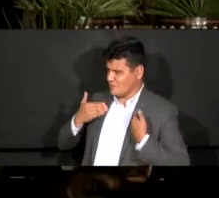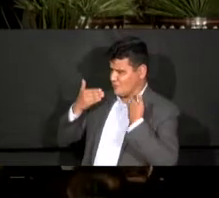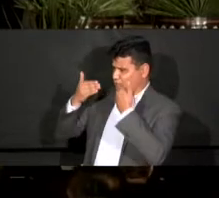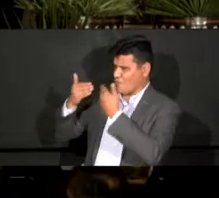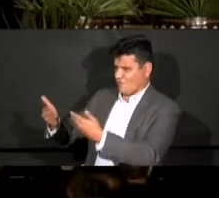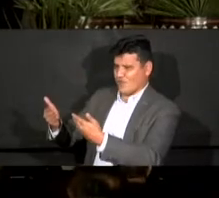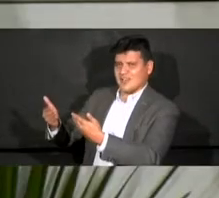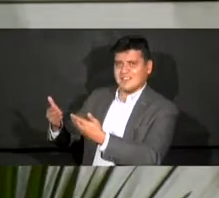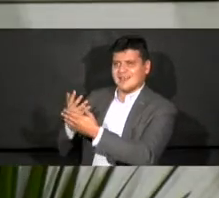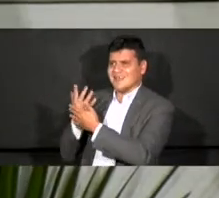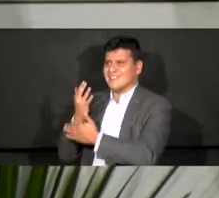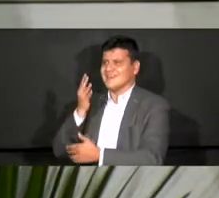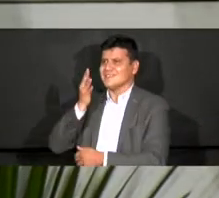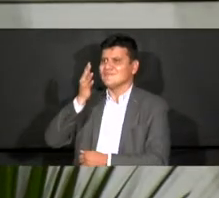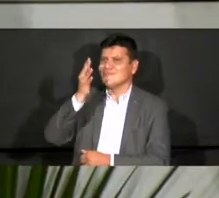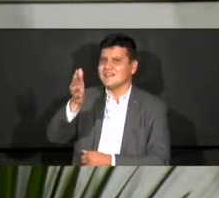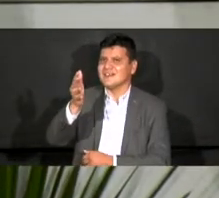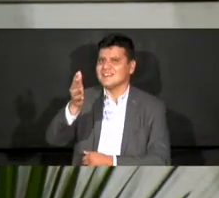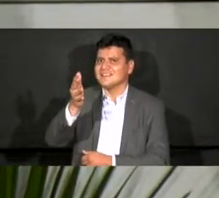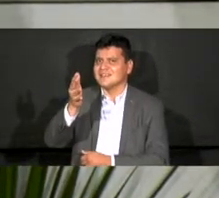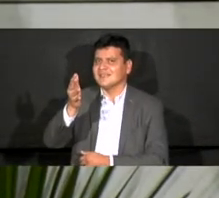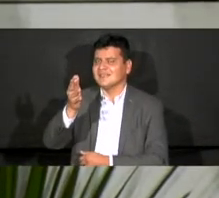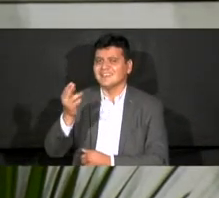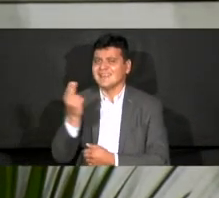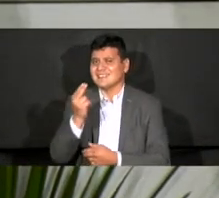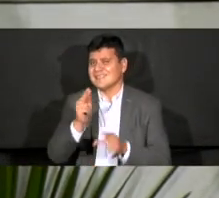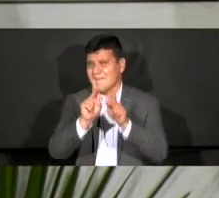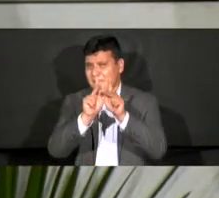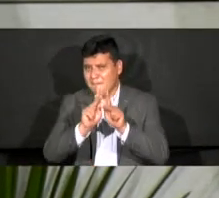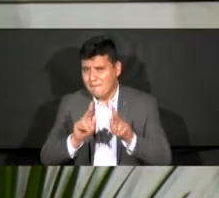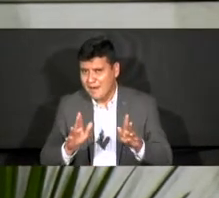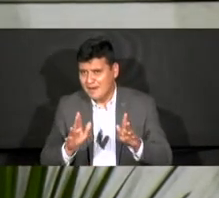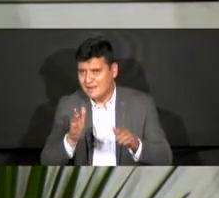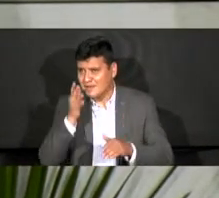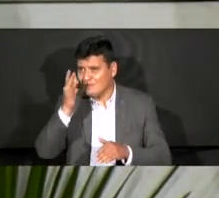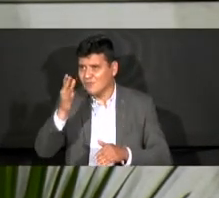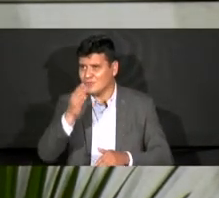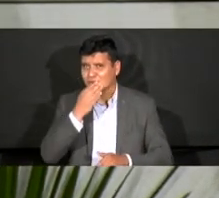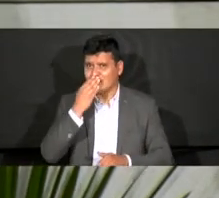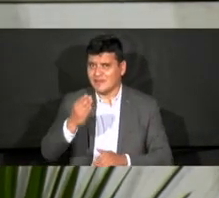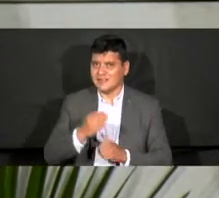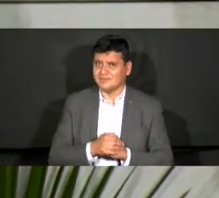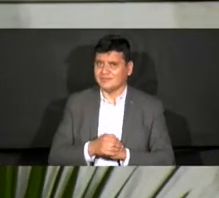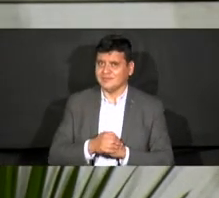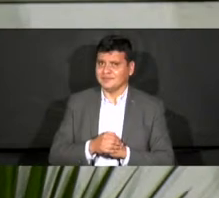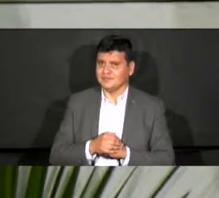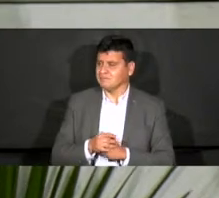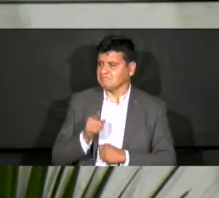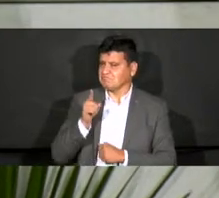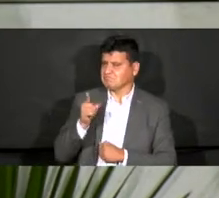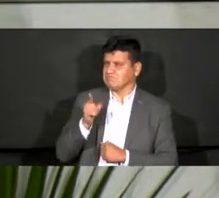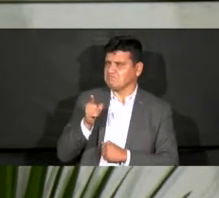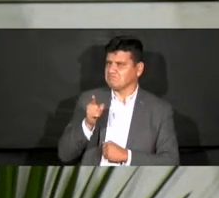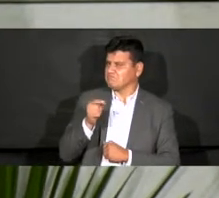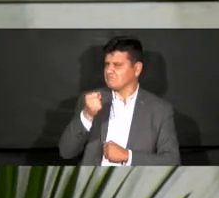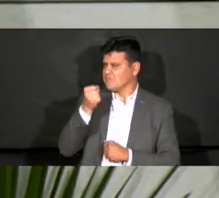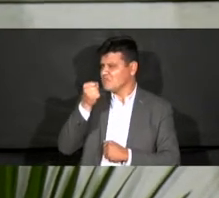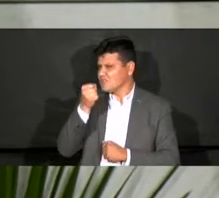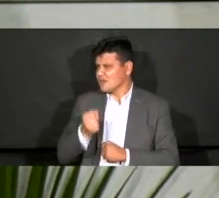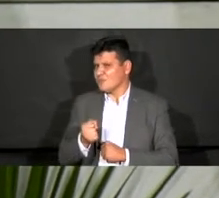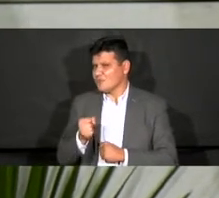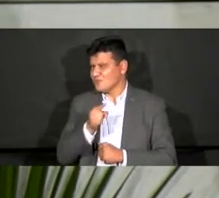esperanza de paz y de bienestar. Seguramente usted estará a la altura de